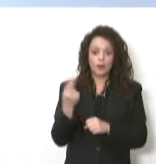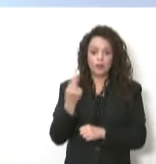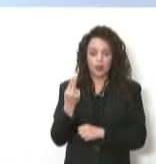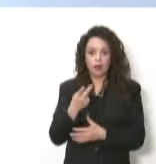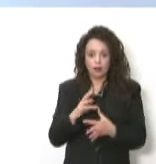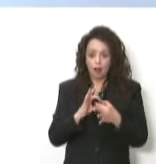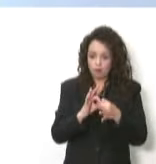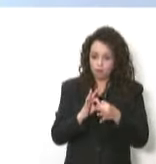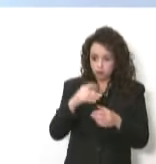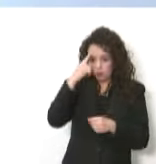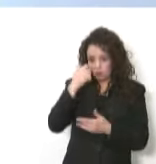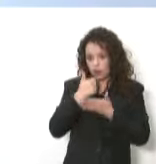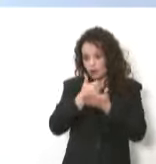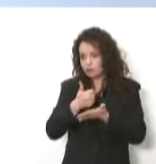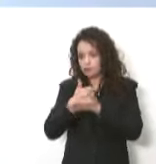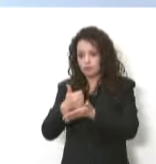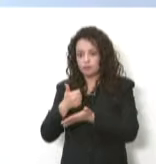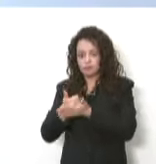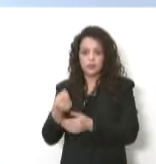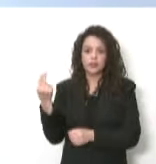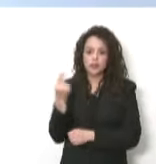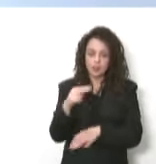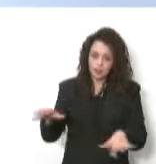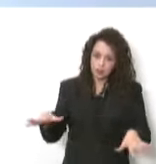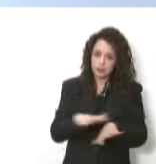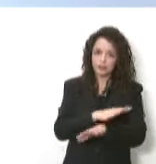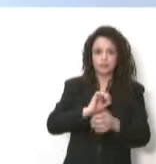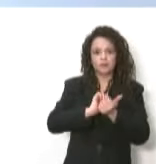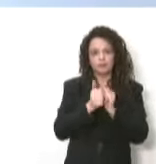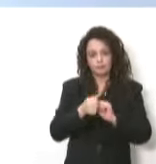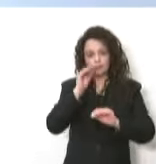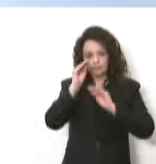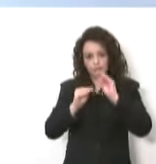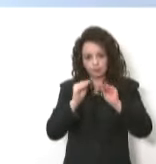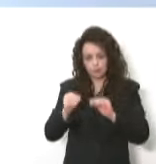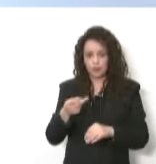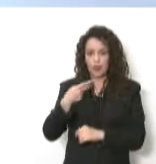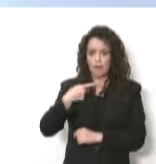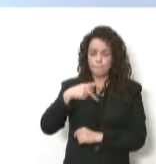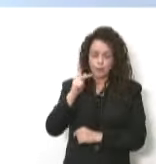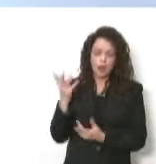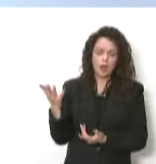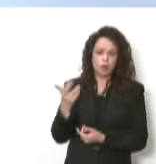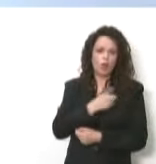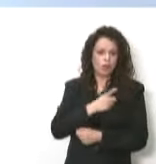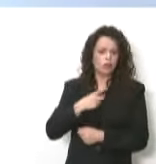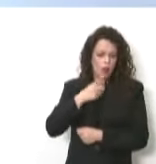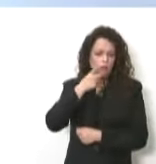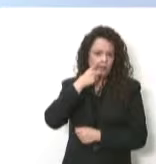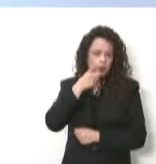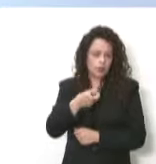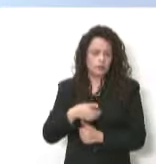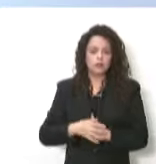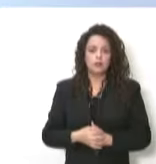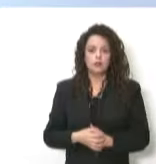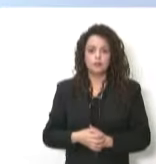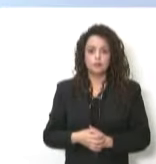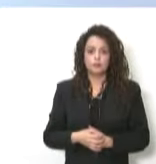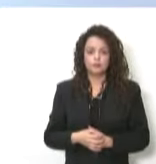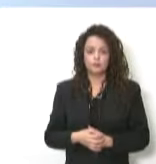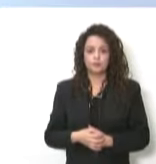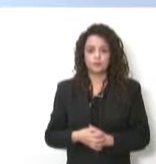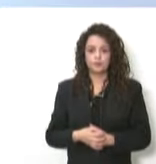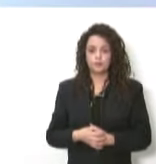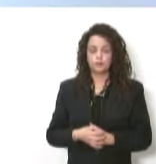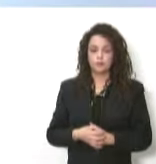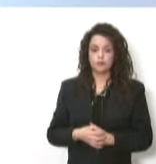para ayudar a los sujetos obligados a que repunten. Pero no está de más, y creo que lo debemos hacer en un momento adecuado